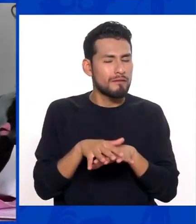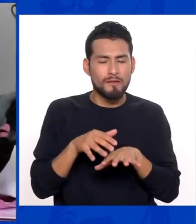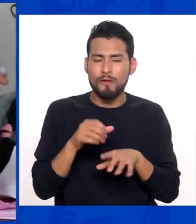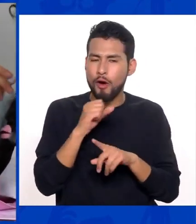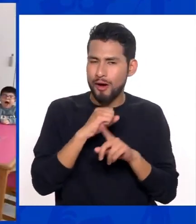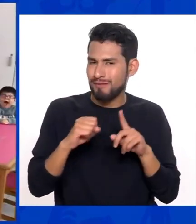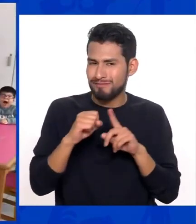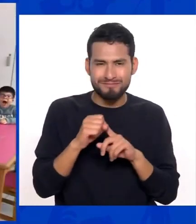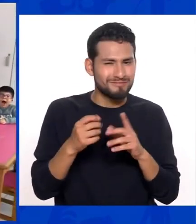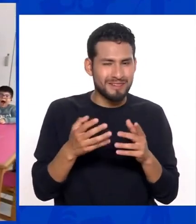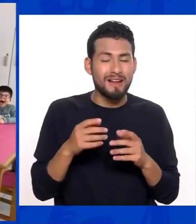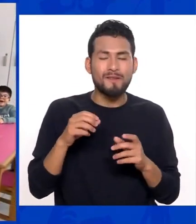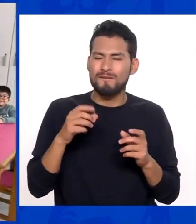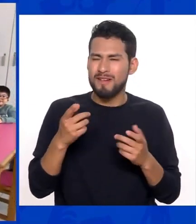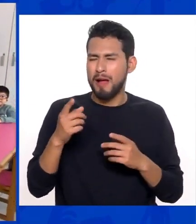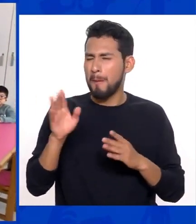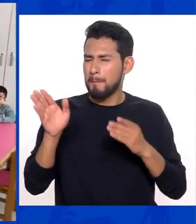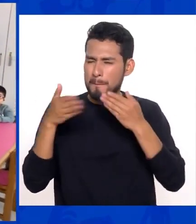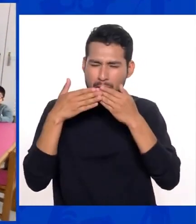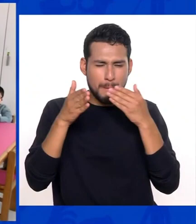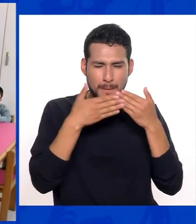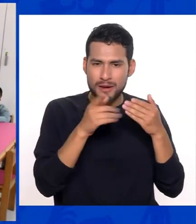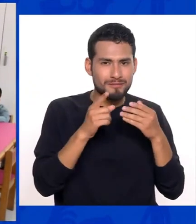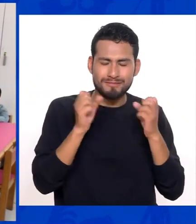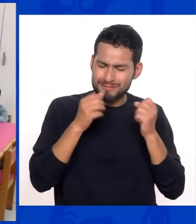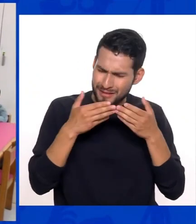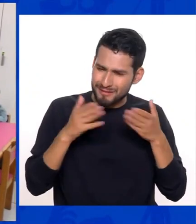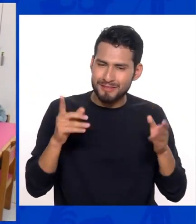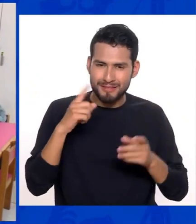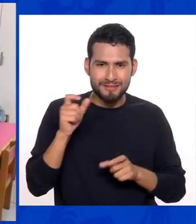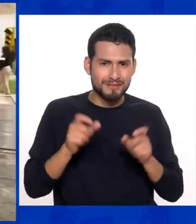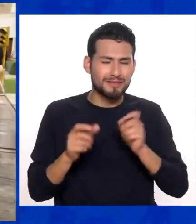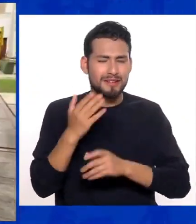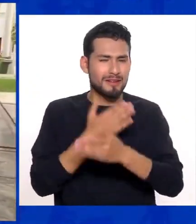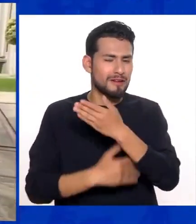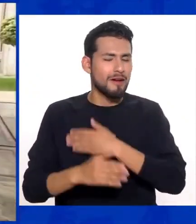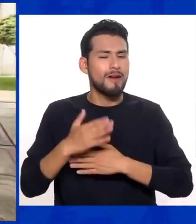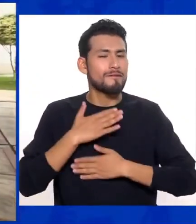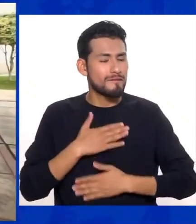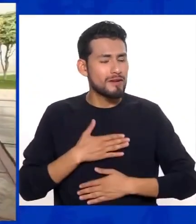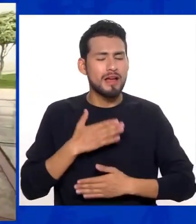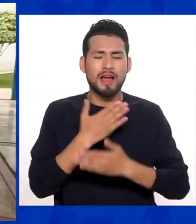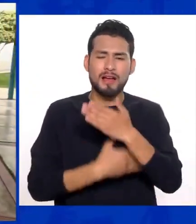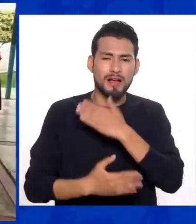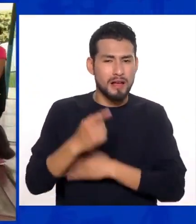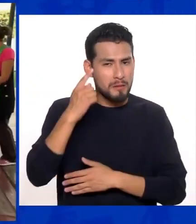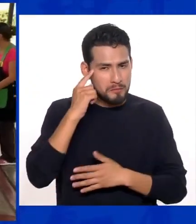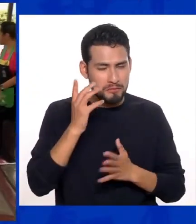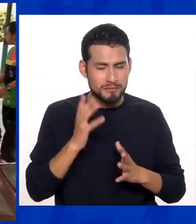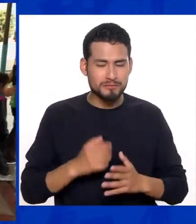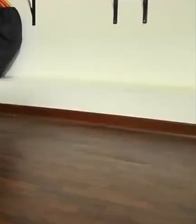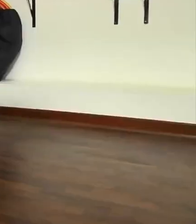que no haya tantas barreras para el tema de la discapacidad física o la discapacidad intelectual.